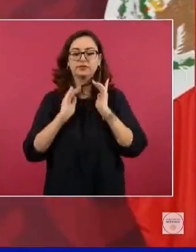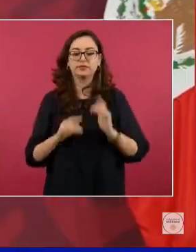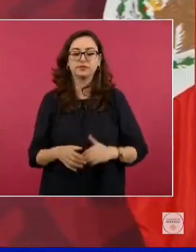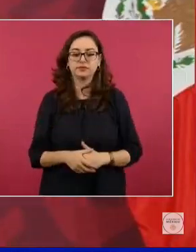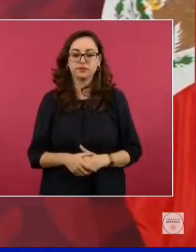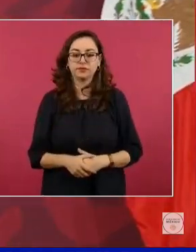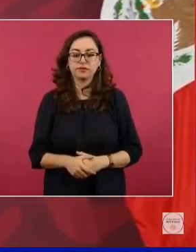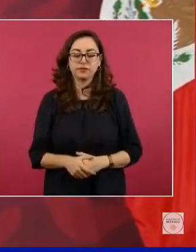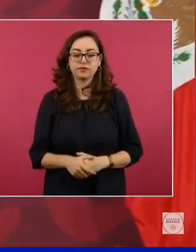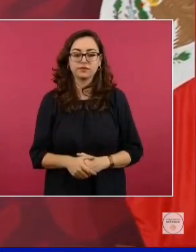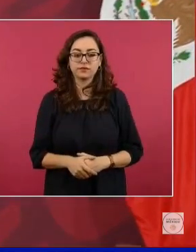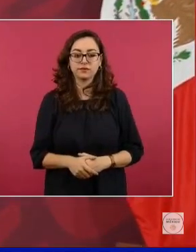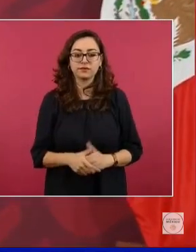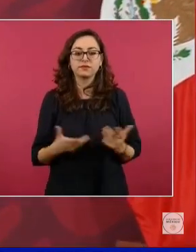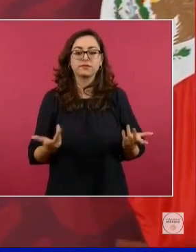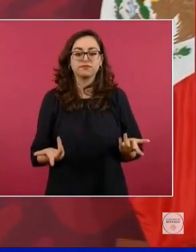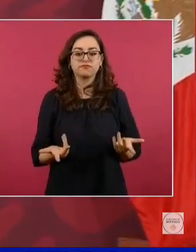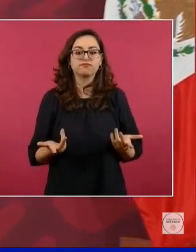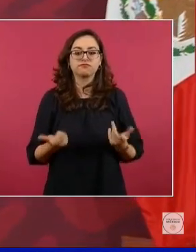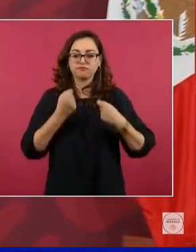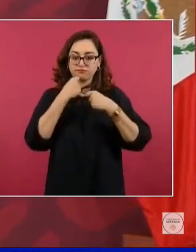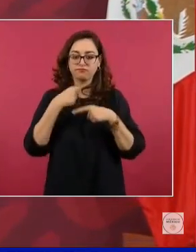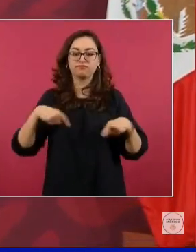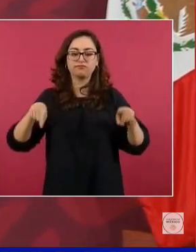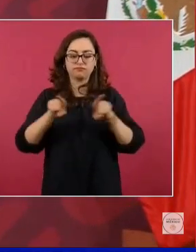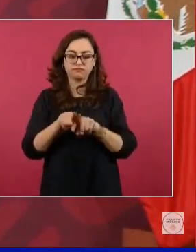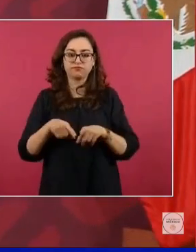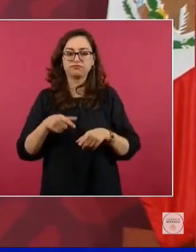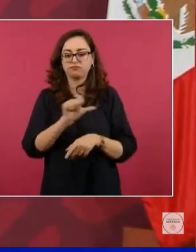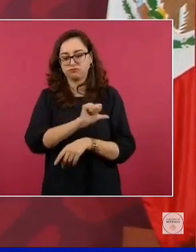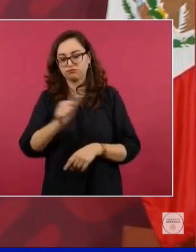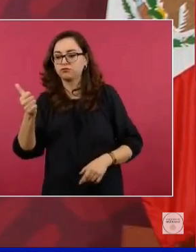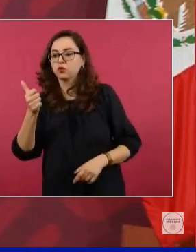y otras medidas que vamos a tomar.